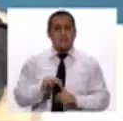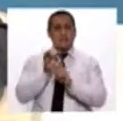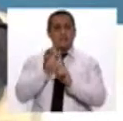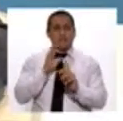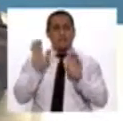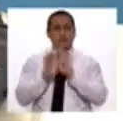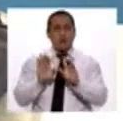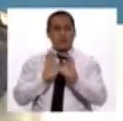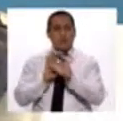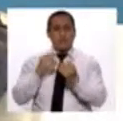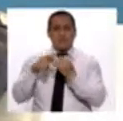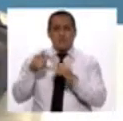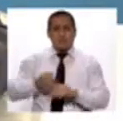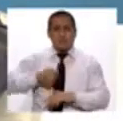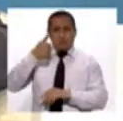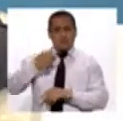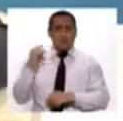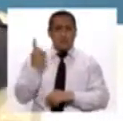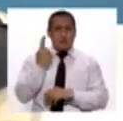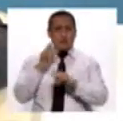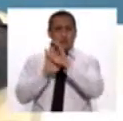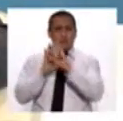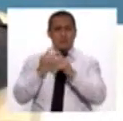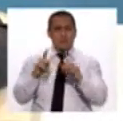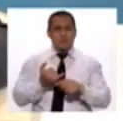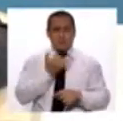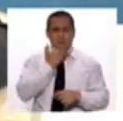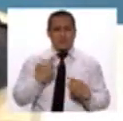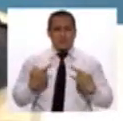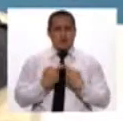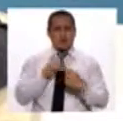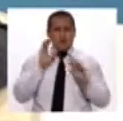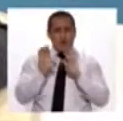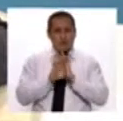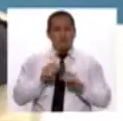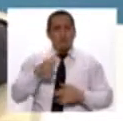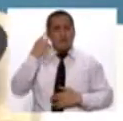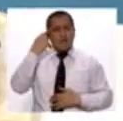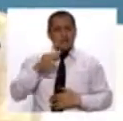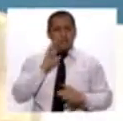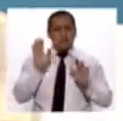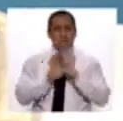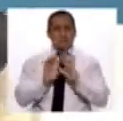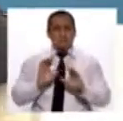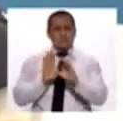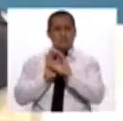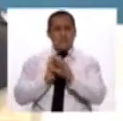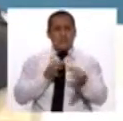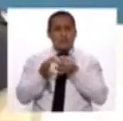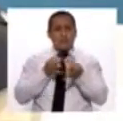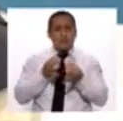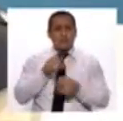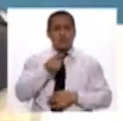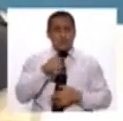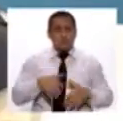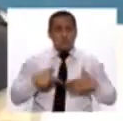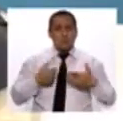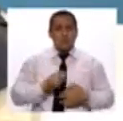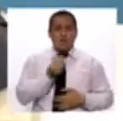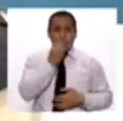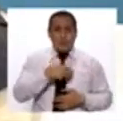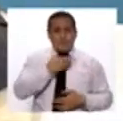la Constitución sobre las demás leyes, ¿no? Lo que ha pasado es tan absurdo, para poner un ejemplo sencillo. Imaginemos, no es verdad, pero la Constitución dijera, usted puede